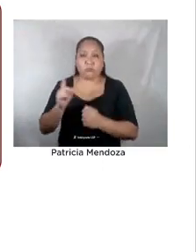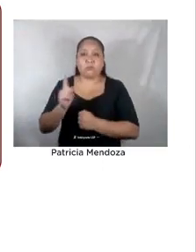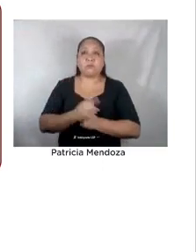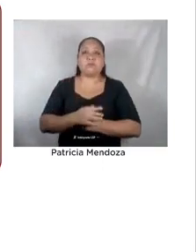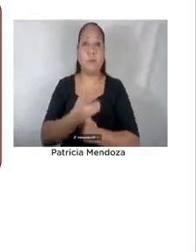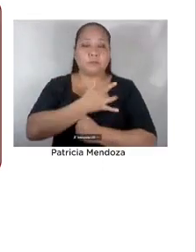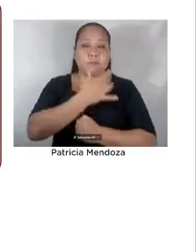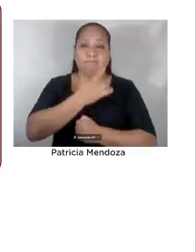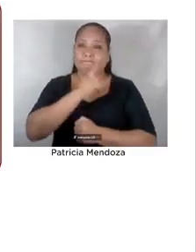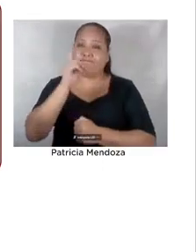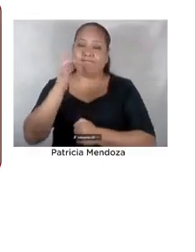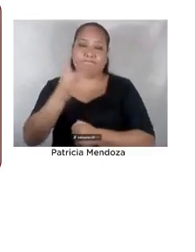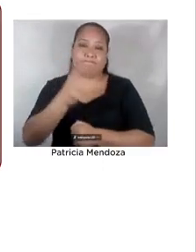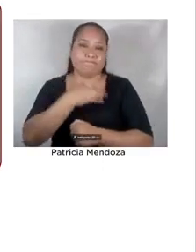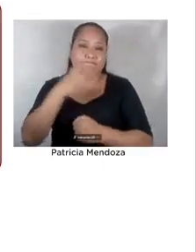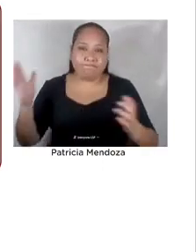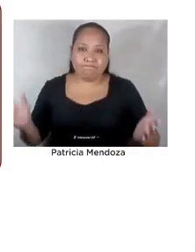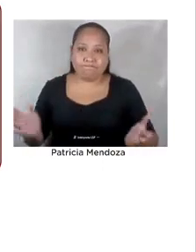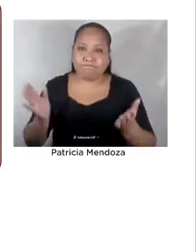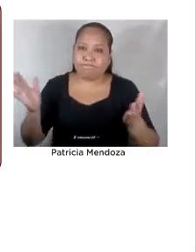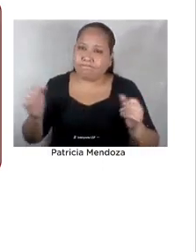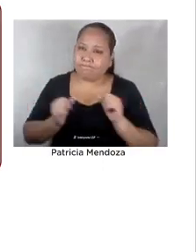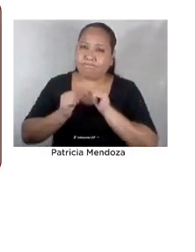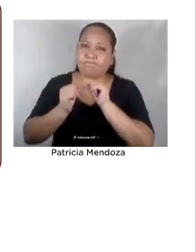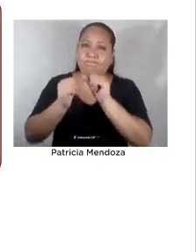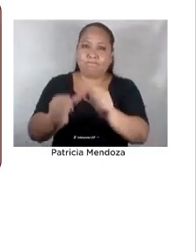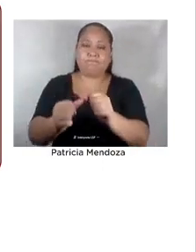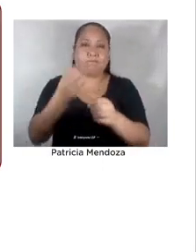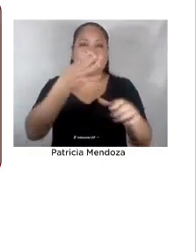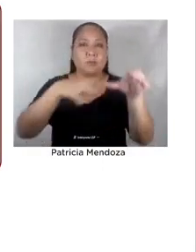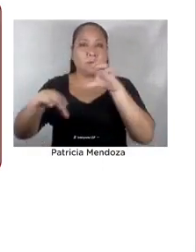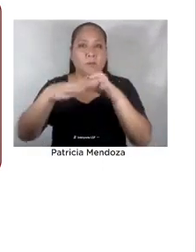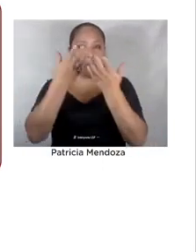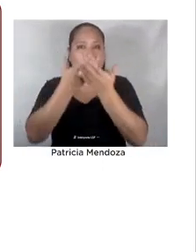muy motivado o motivada a